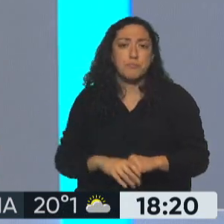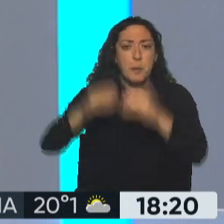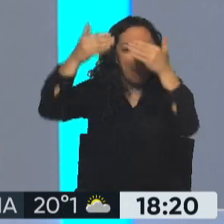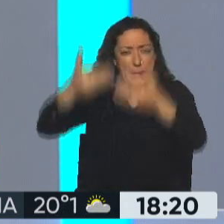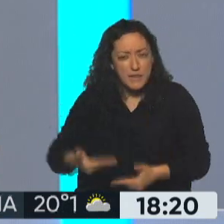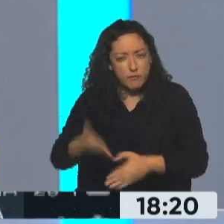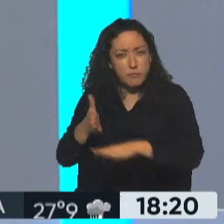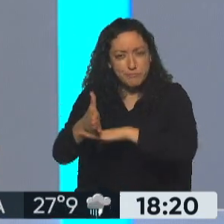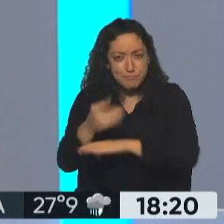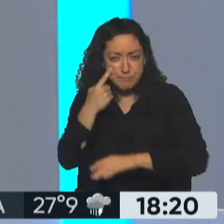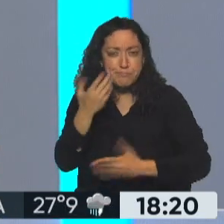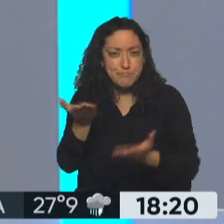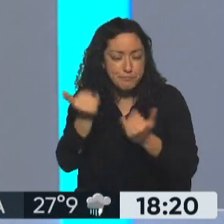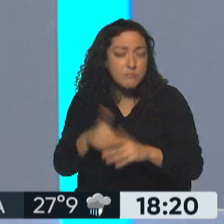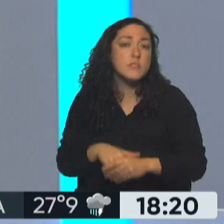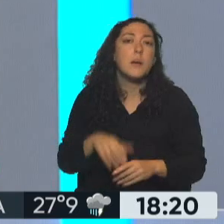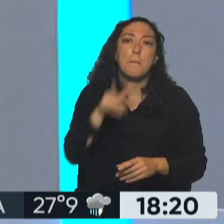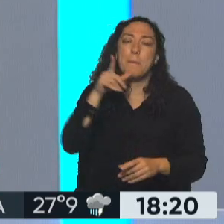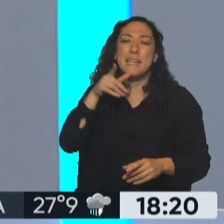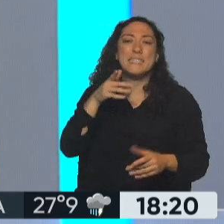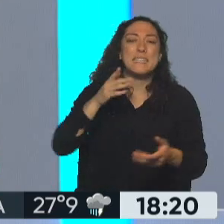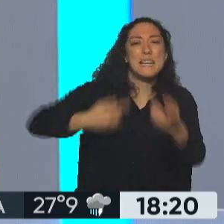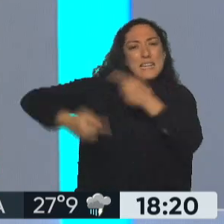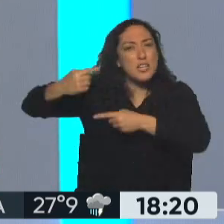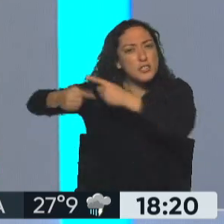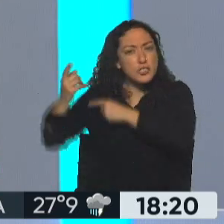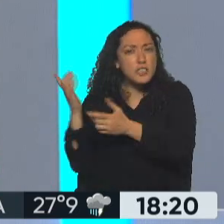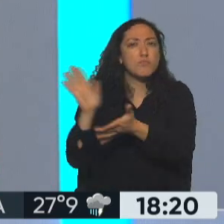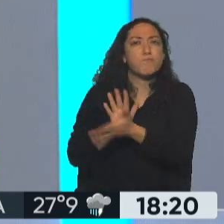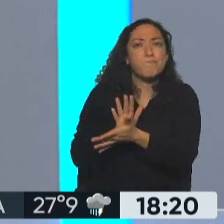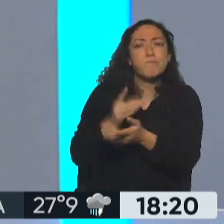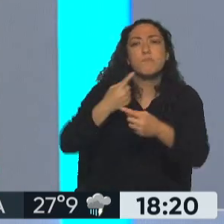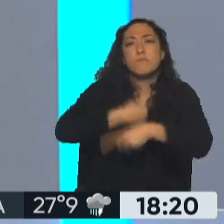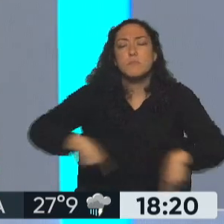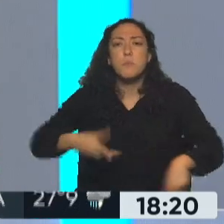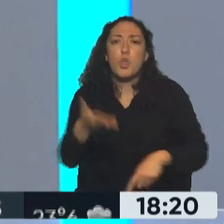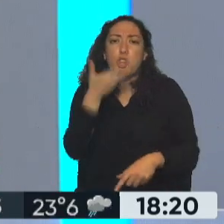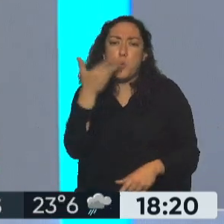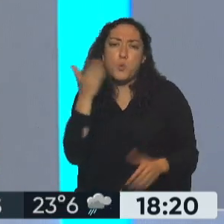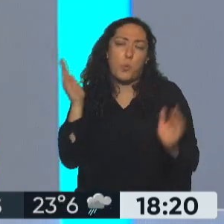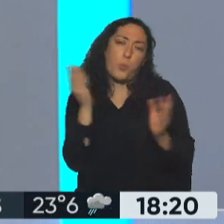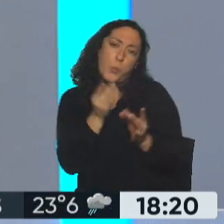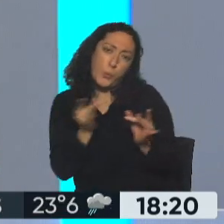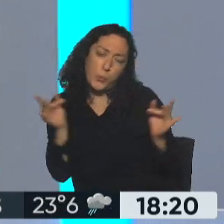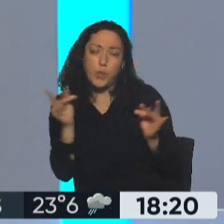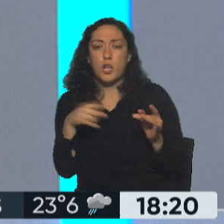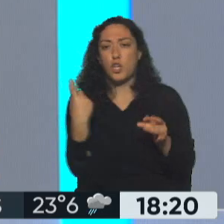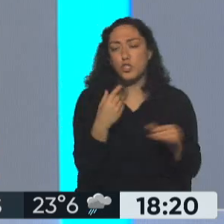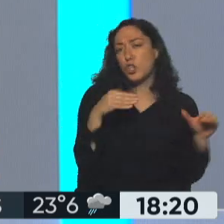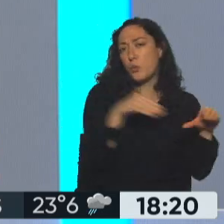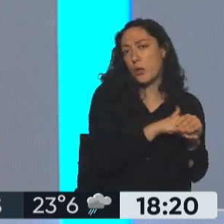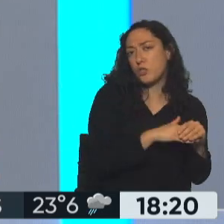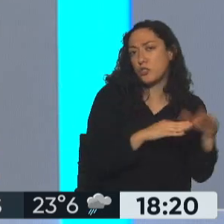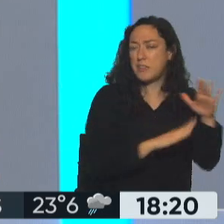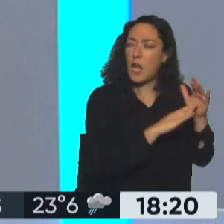muy interesante porque hoy vemos algunos retrocesos en cuanto a aquello que anunciaron, moderación de discurso, uno que dice no vamos a dinamitar el Banco